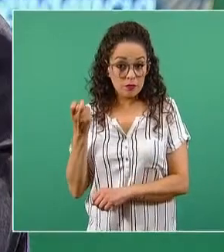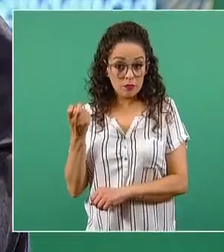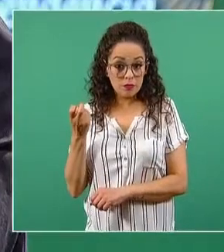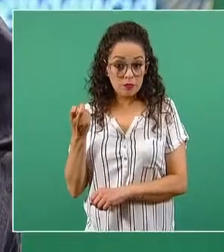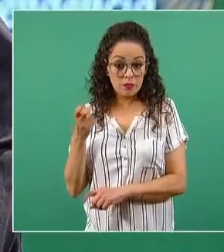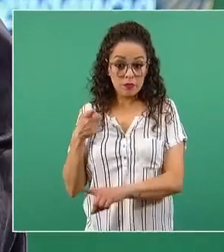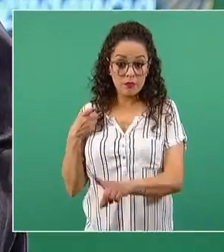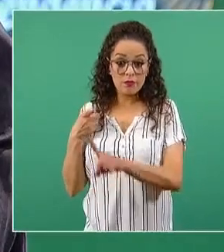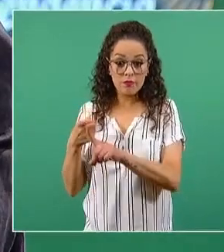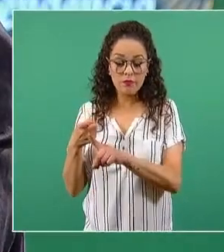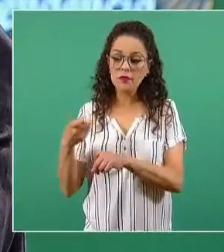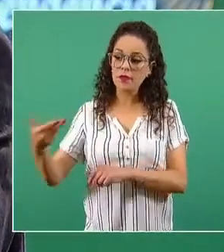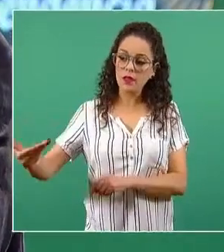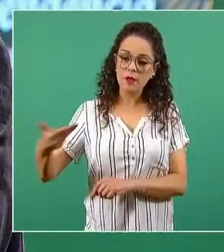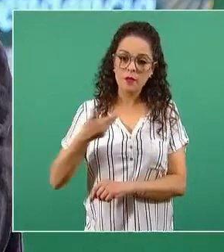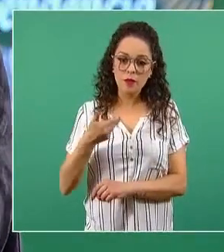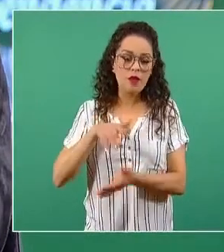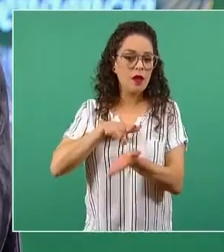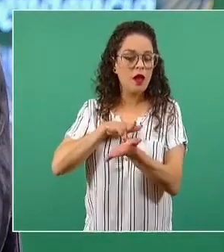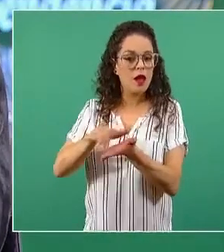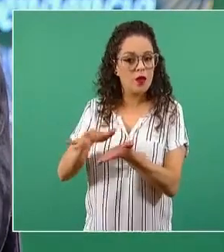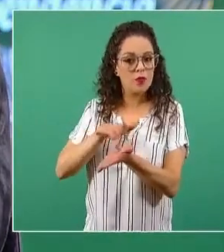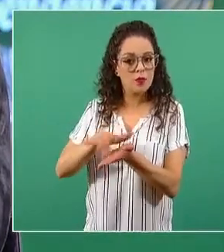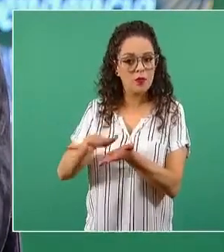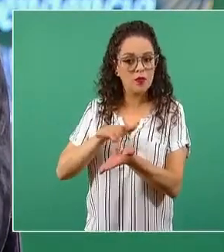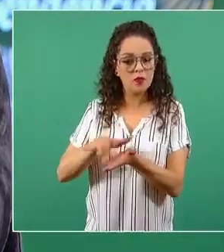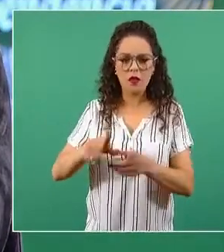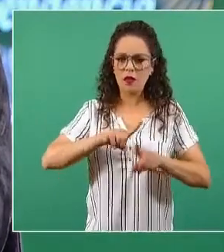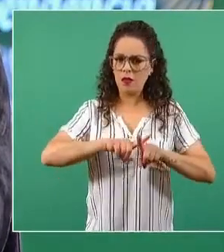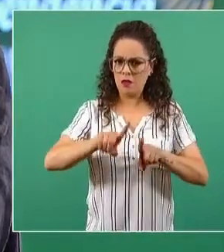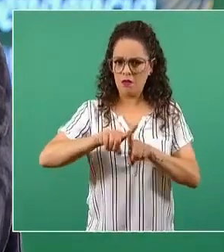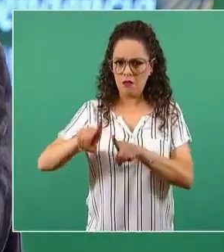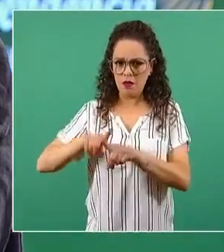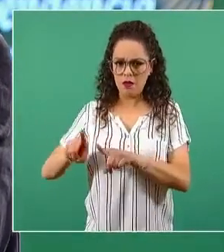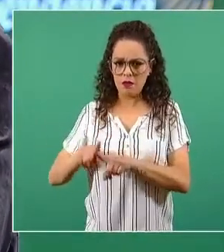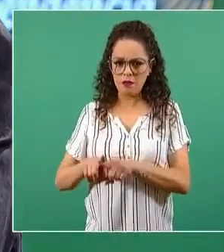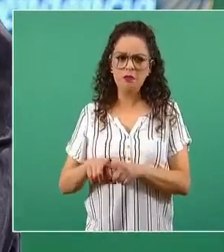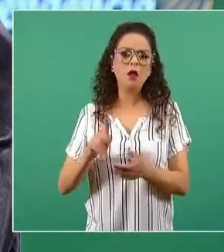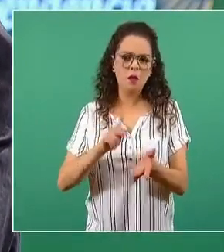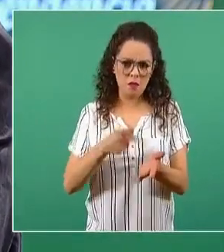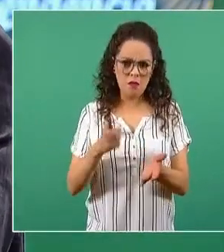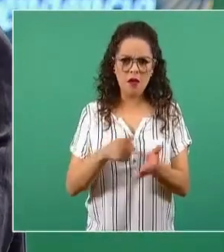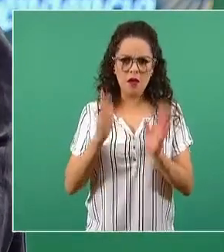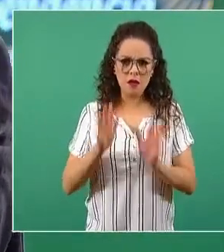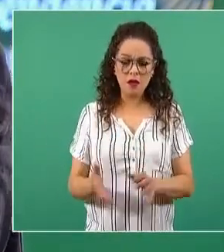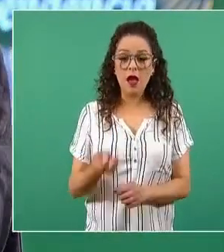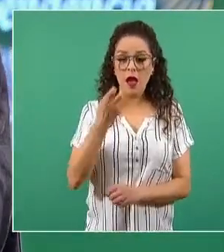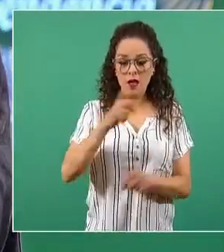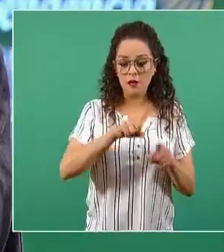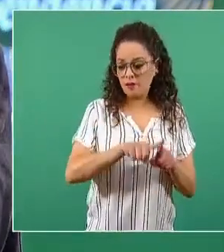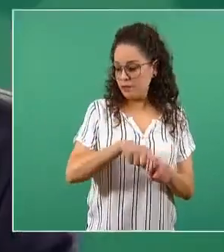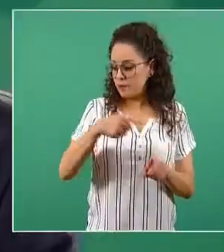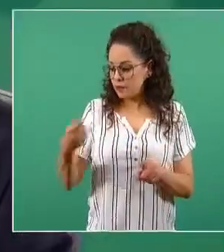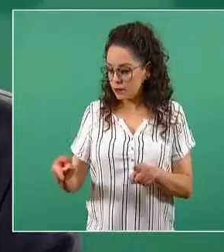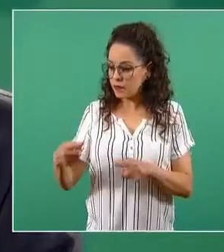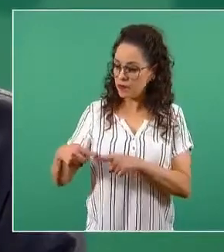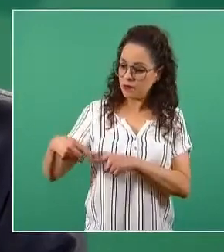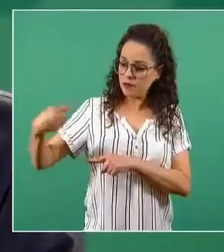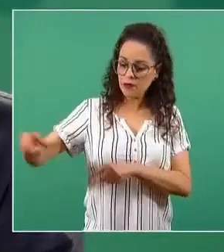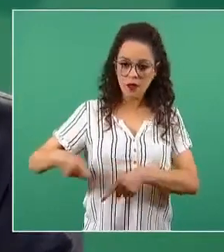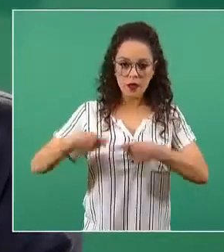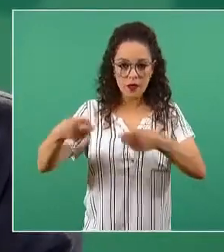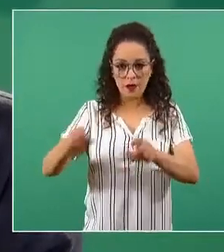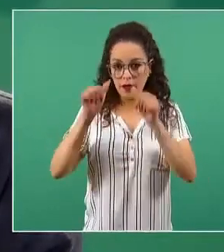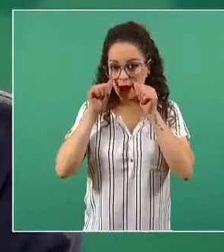Salud se nos ha solicitado estos apoyos en muchas de las ocasiones y a través de ellos se ha brindado la asistencia. En otros casos es